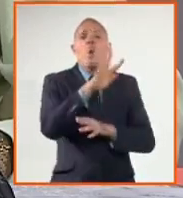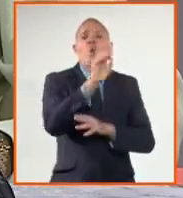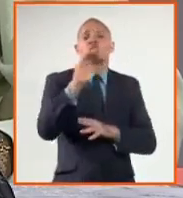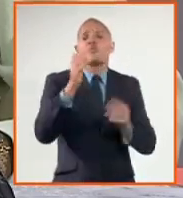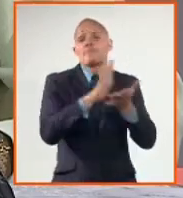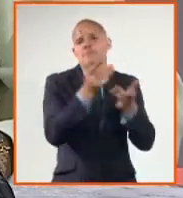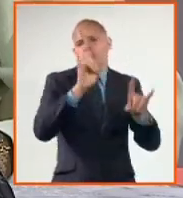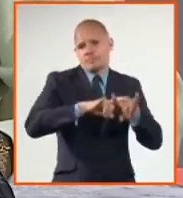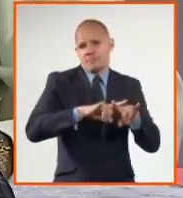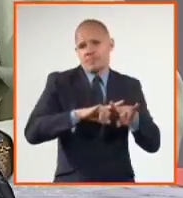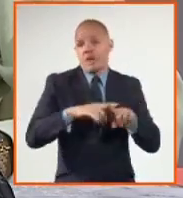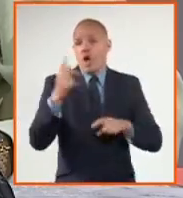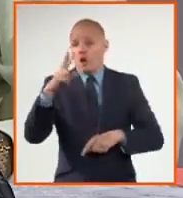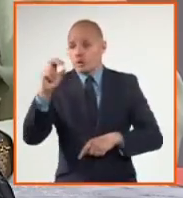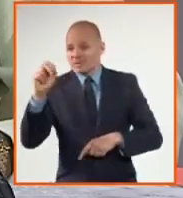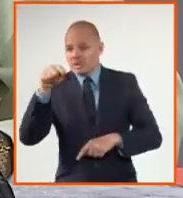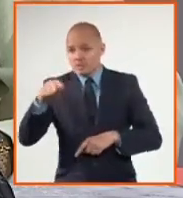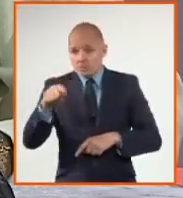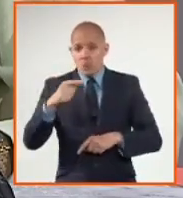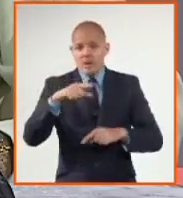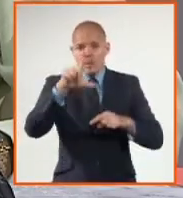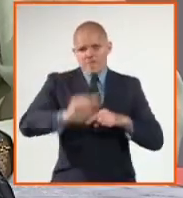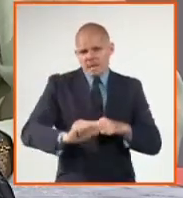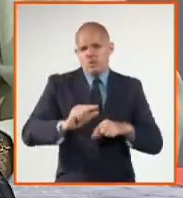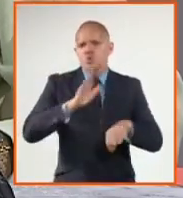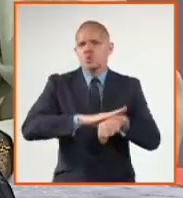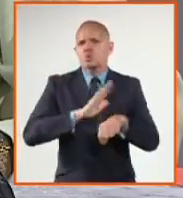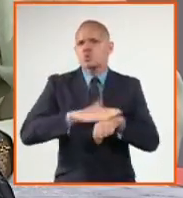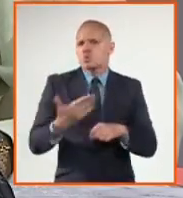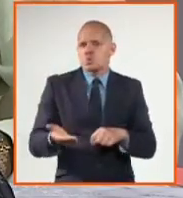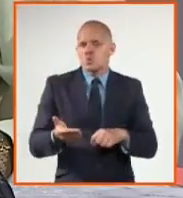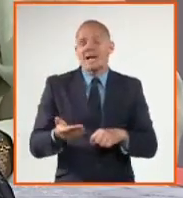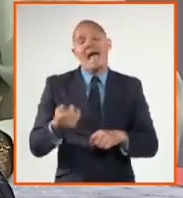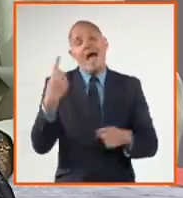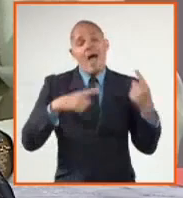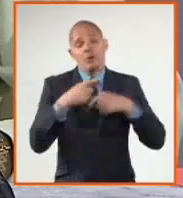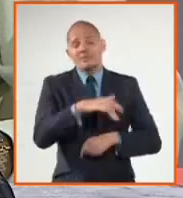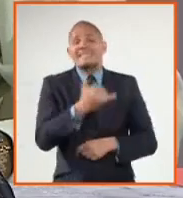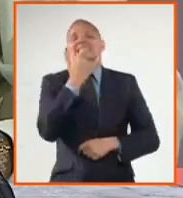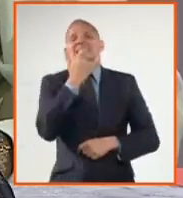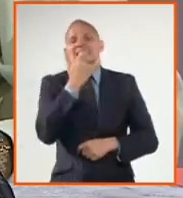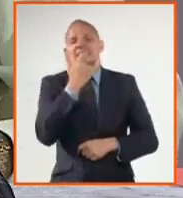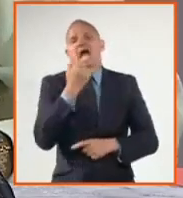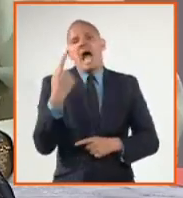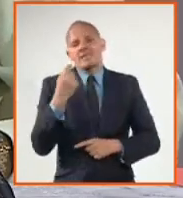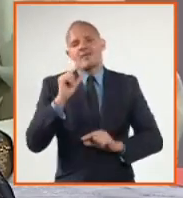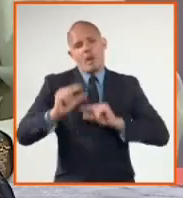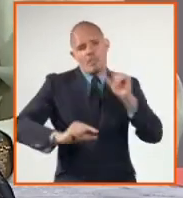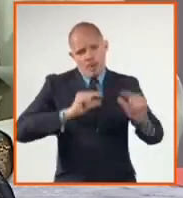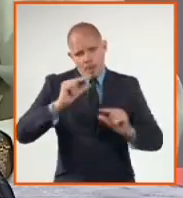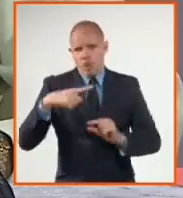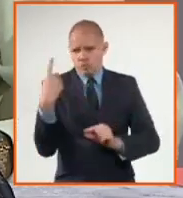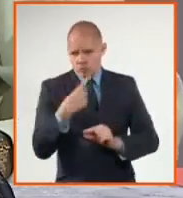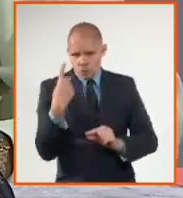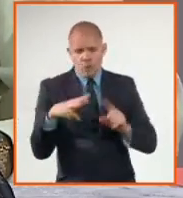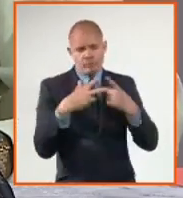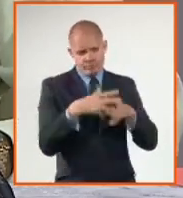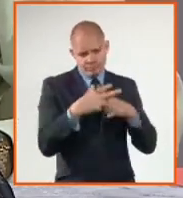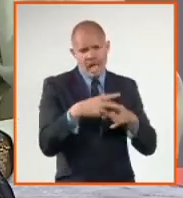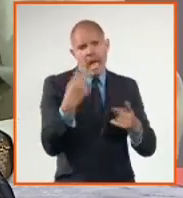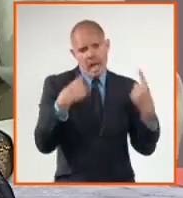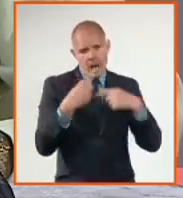son por limitaciones tecnológicas que se van a explicar los mantenimientos aquí como nosotros vamos a ir paulatinamente resolviendo un grupo de